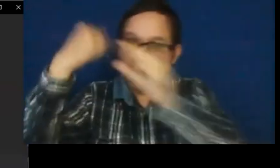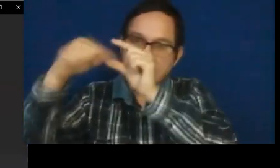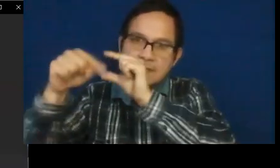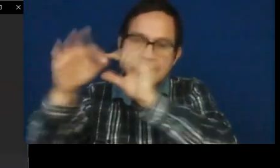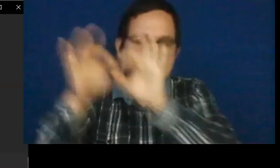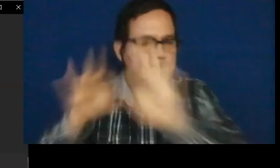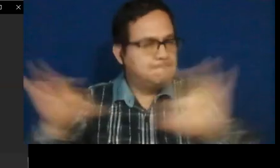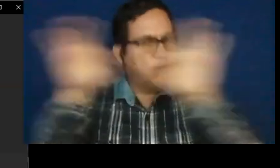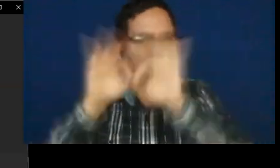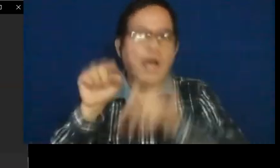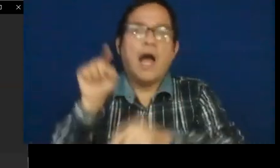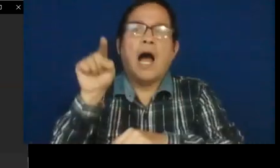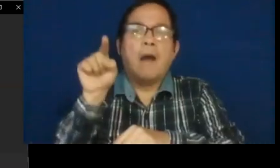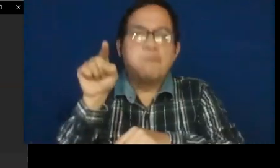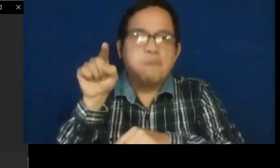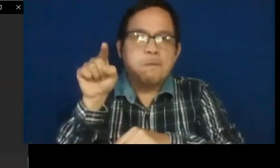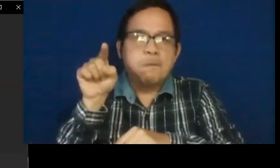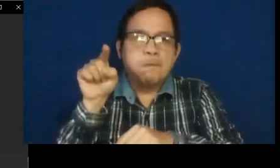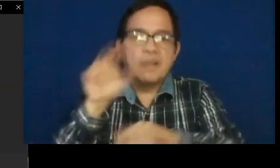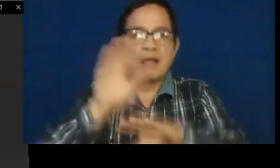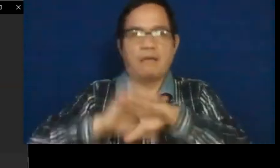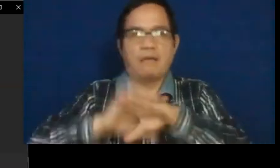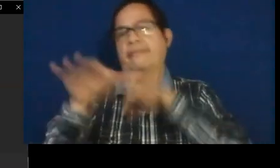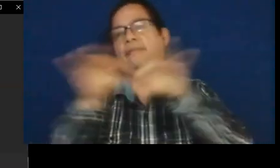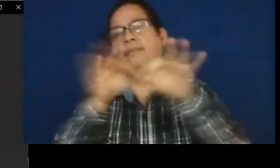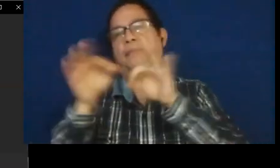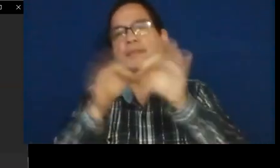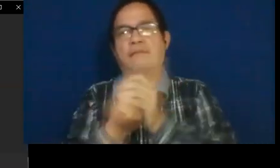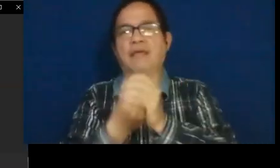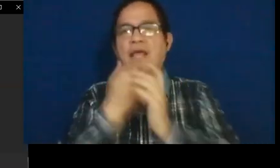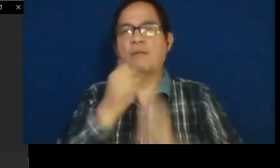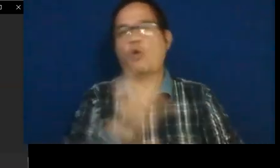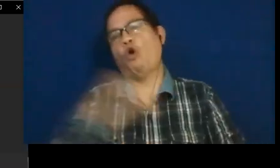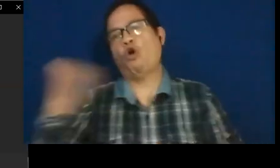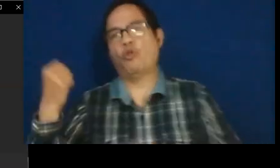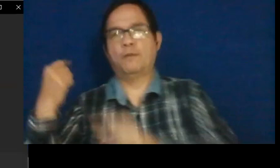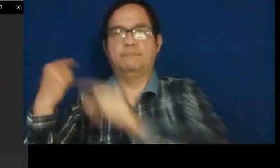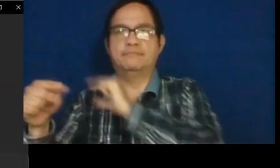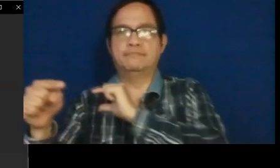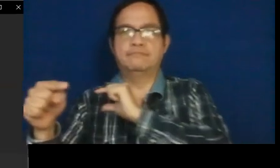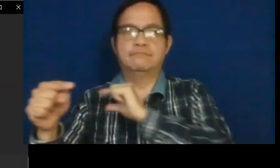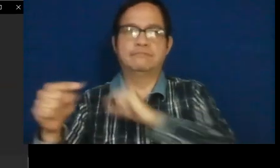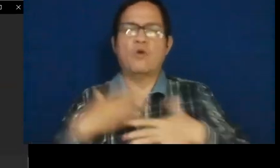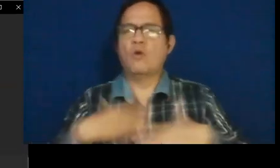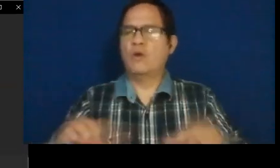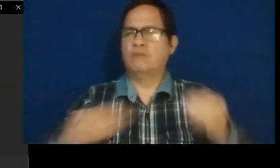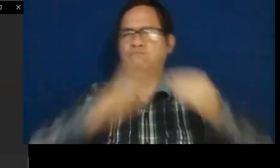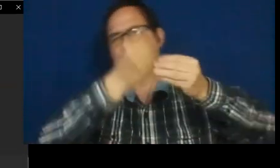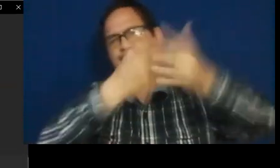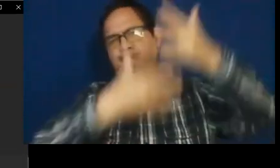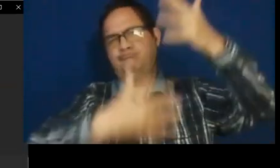hoy, les explico por dónde es que se tiene que enviar. Porque si me lo envían por el otro recibo cualquier cantidad de